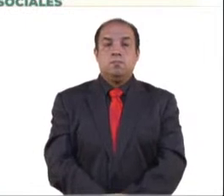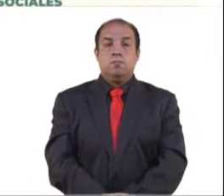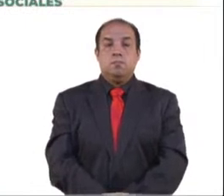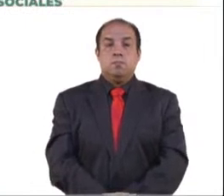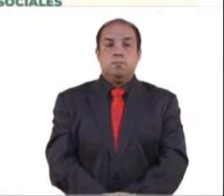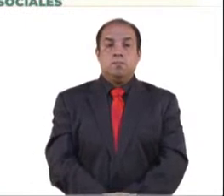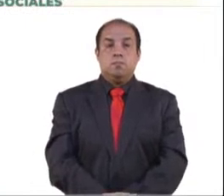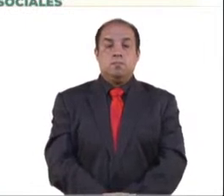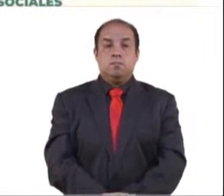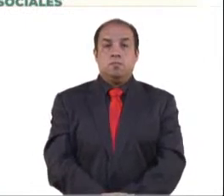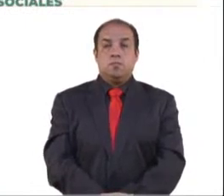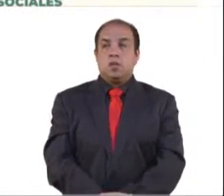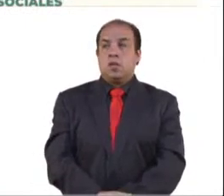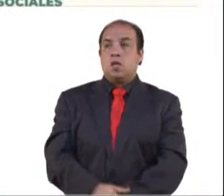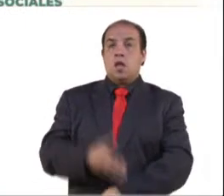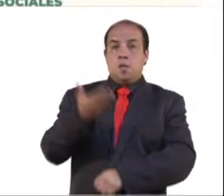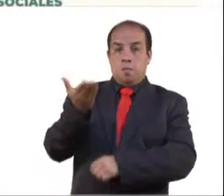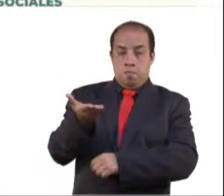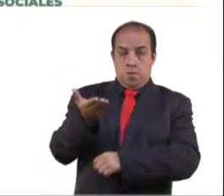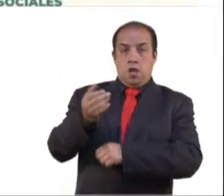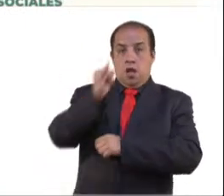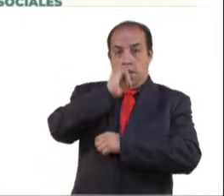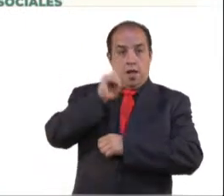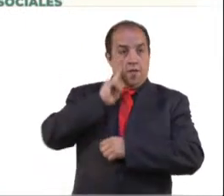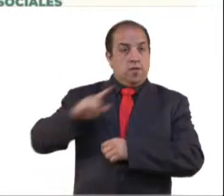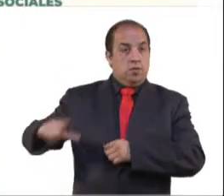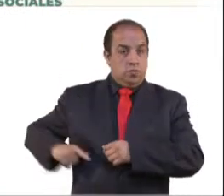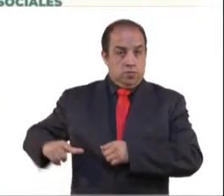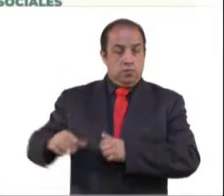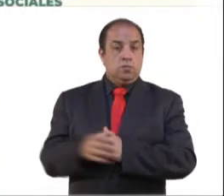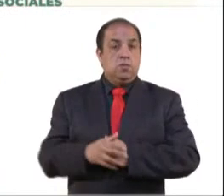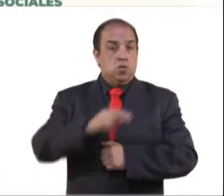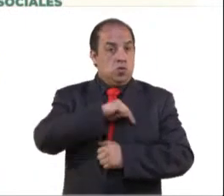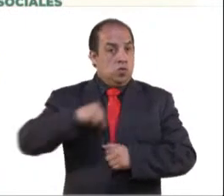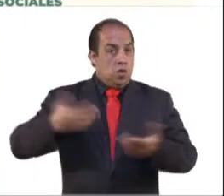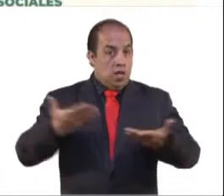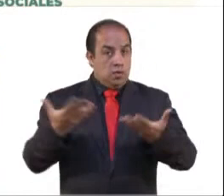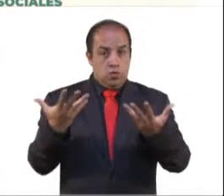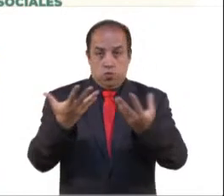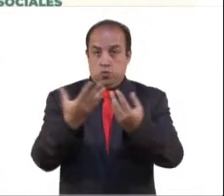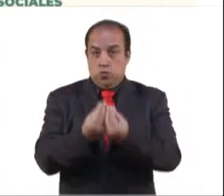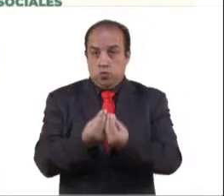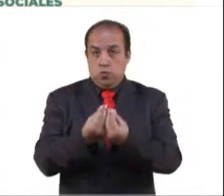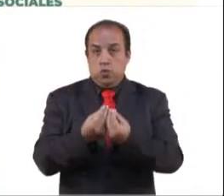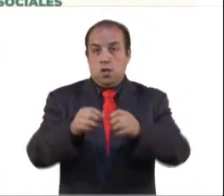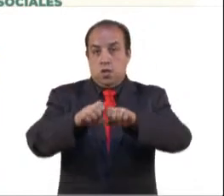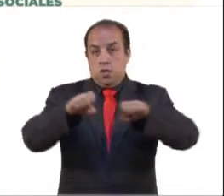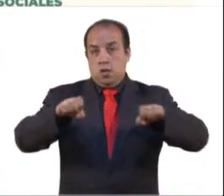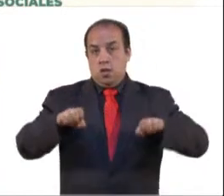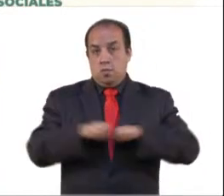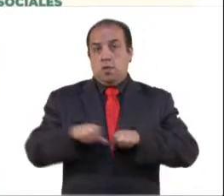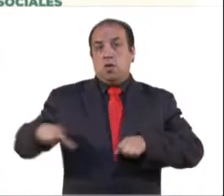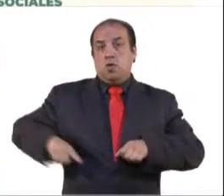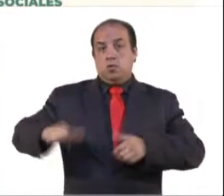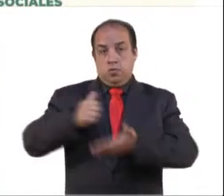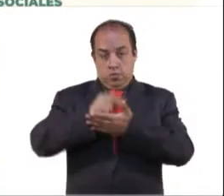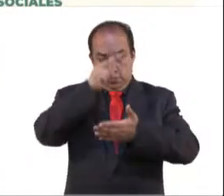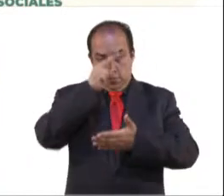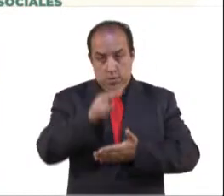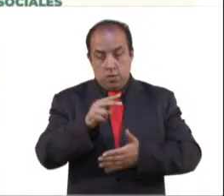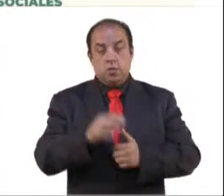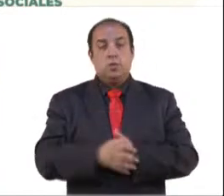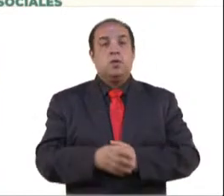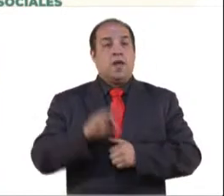que nos ha solicitado la jefa de gobierno y que vamos a hacer en conjunto con el equipo del gobierno de la ciudad